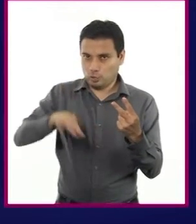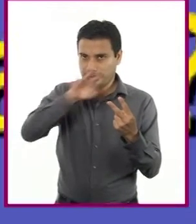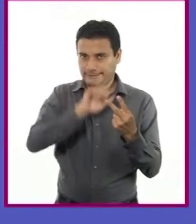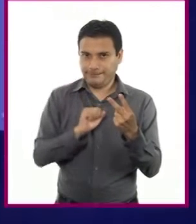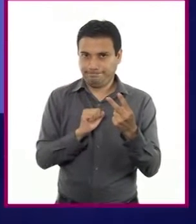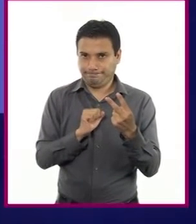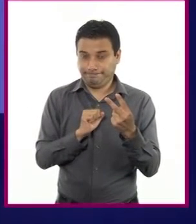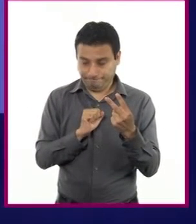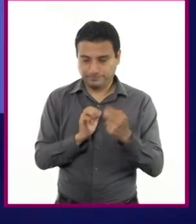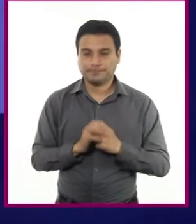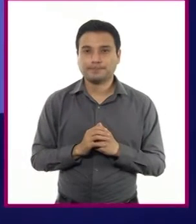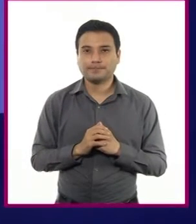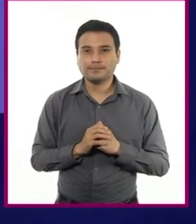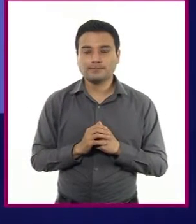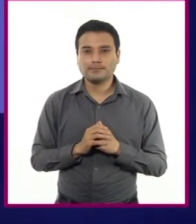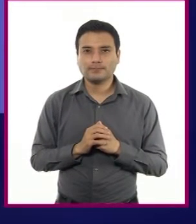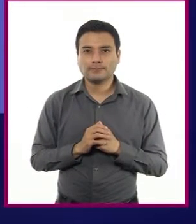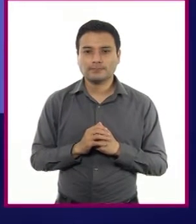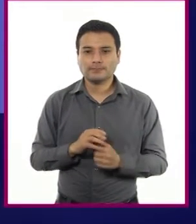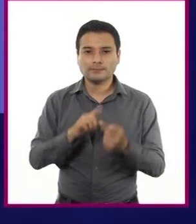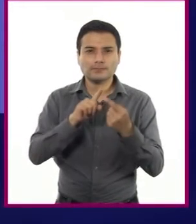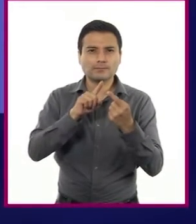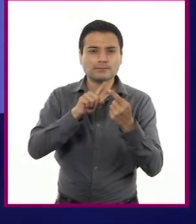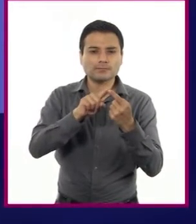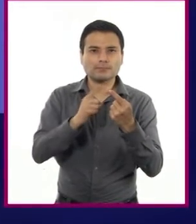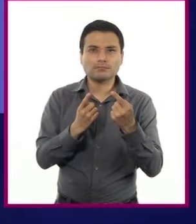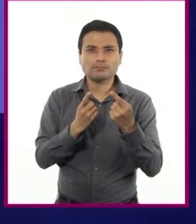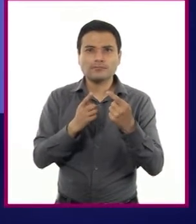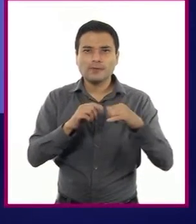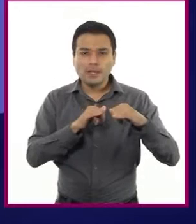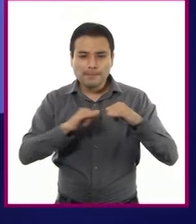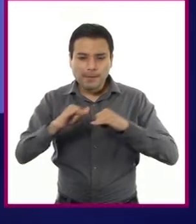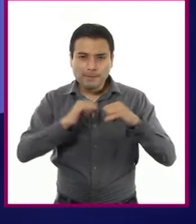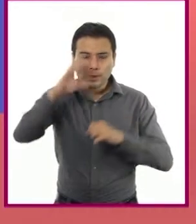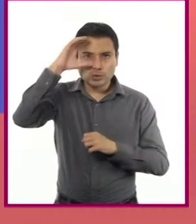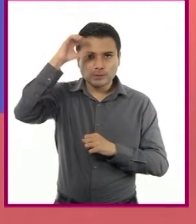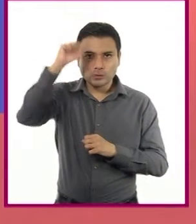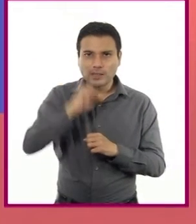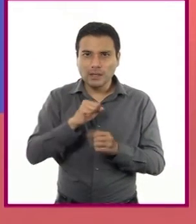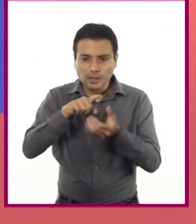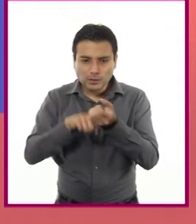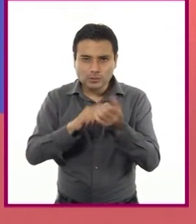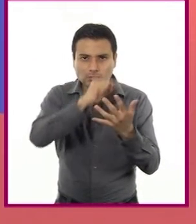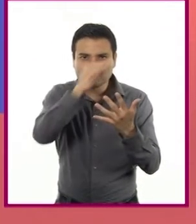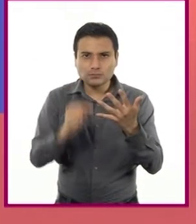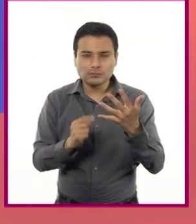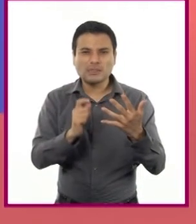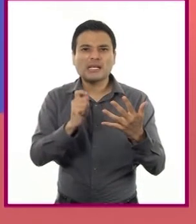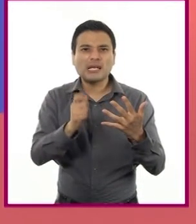sesión. ¿Cuáles son los elementos de los mapas conceptuales? Y